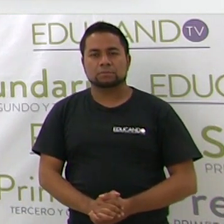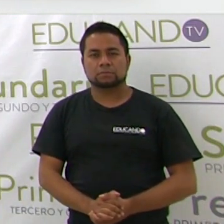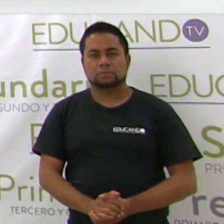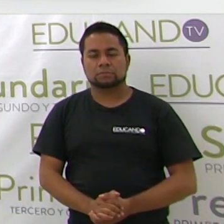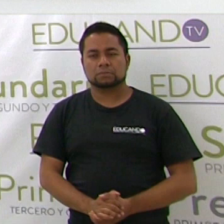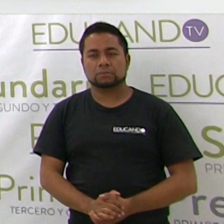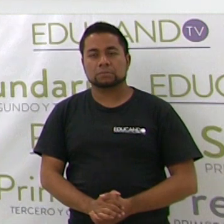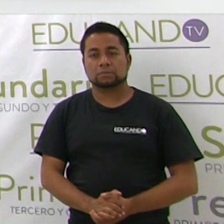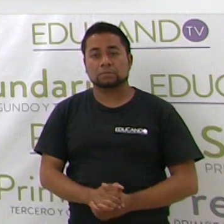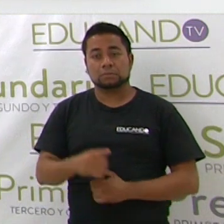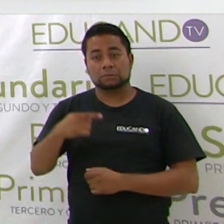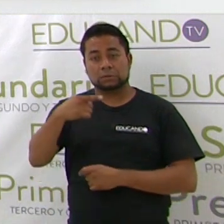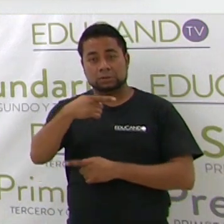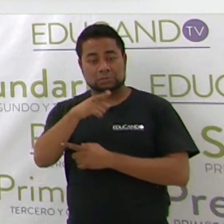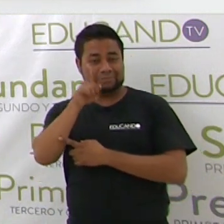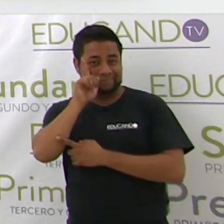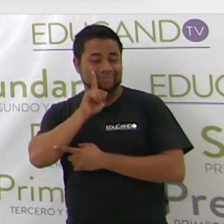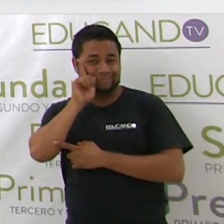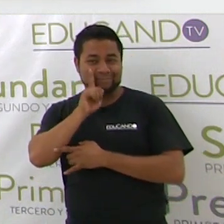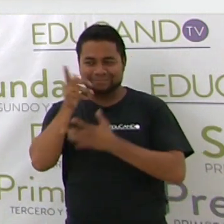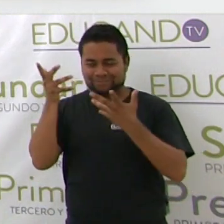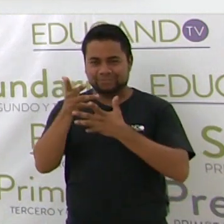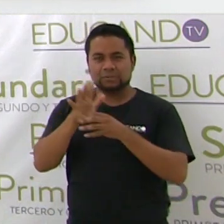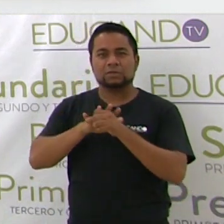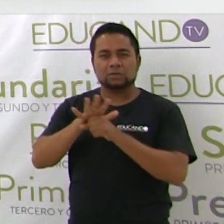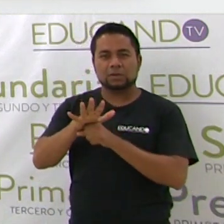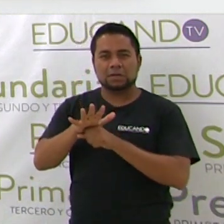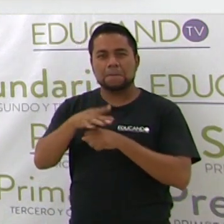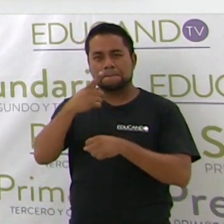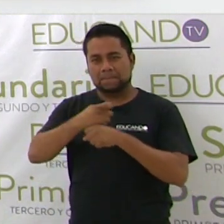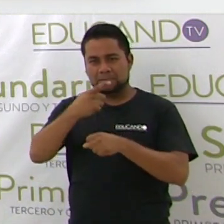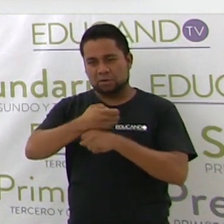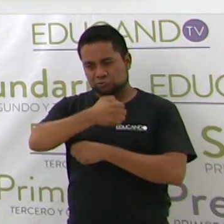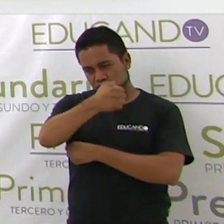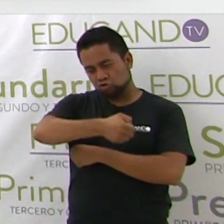Y lo primero que hace ella es saludar